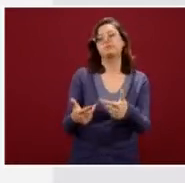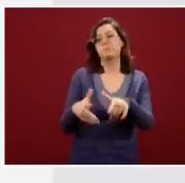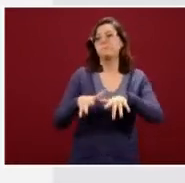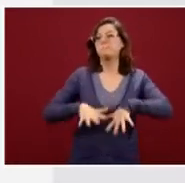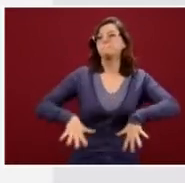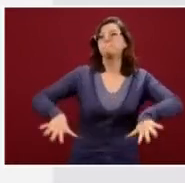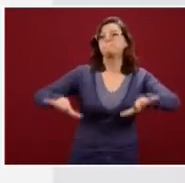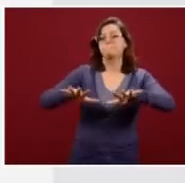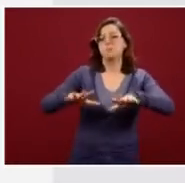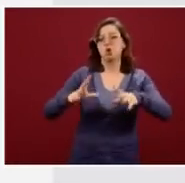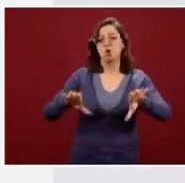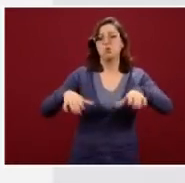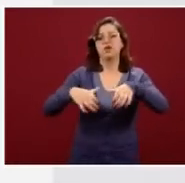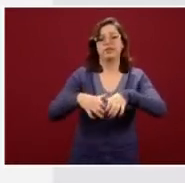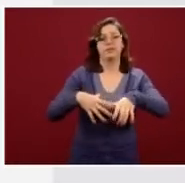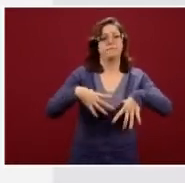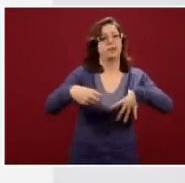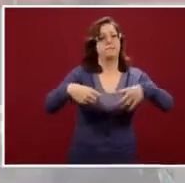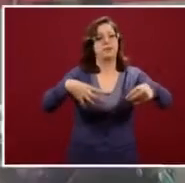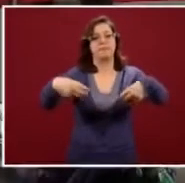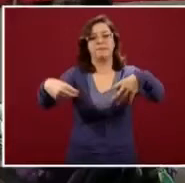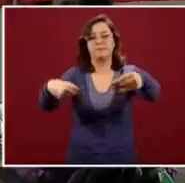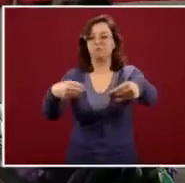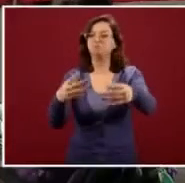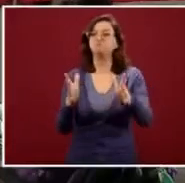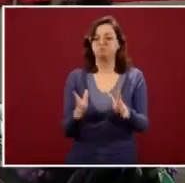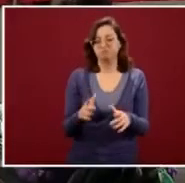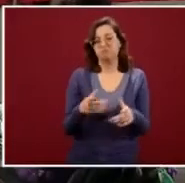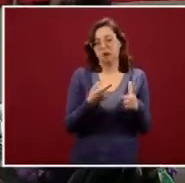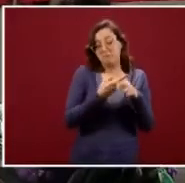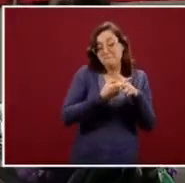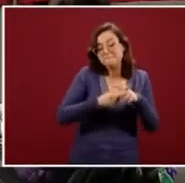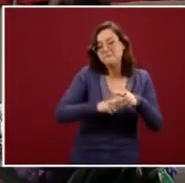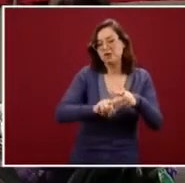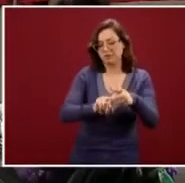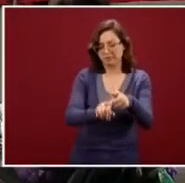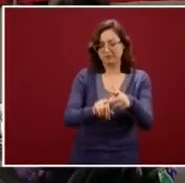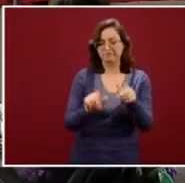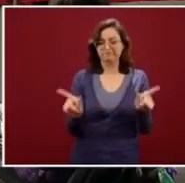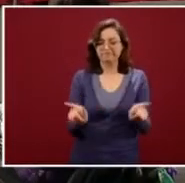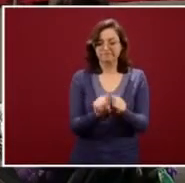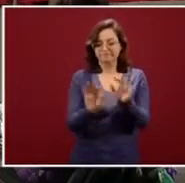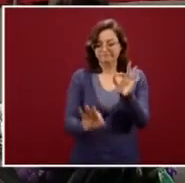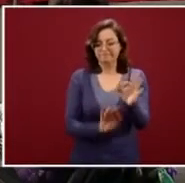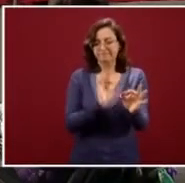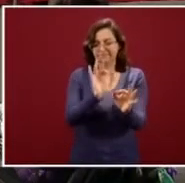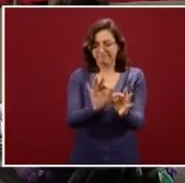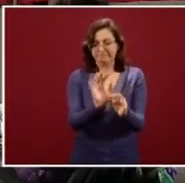transmisión comunitaria. Hasta aquí, doctor, los panoramas. Muchas gracias, doctora Lomía.